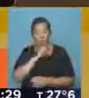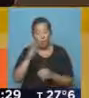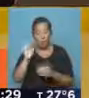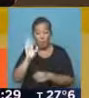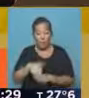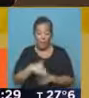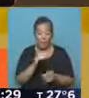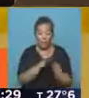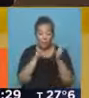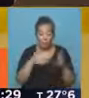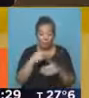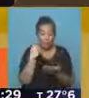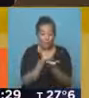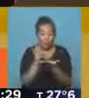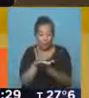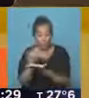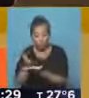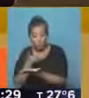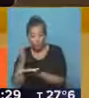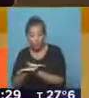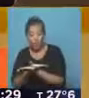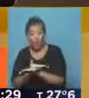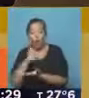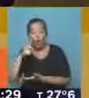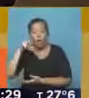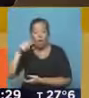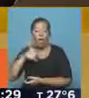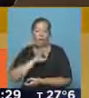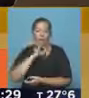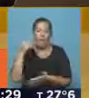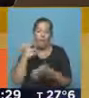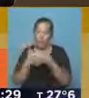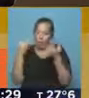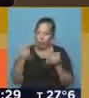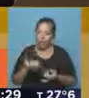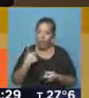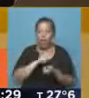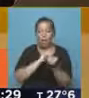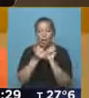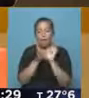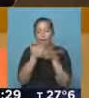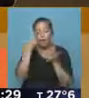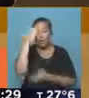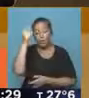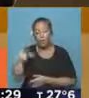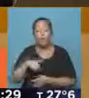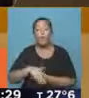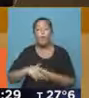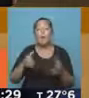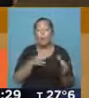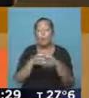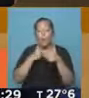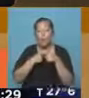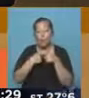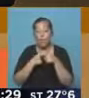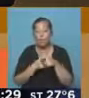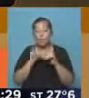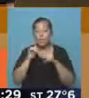lleva un buen tendal de años el reforma la constitución los partidos políticos entran